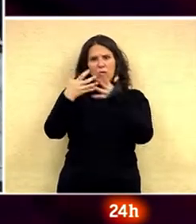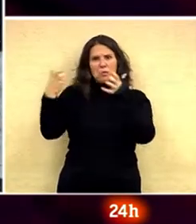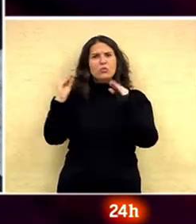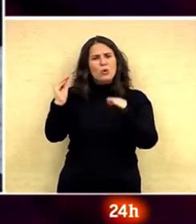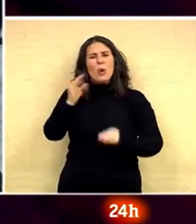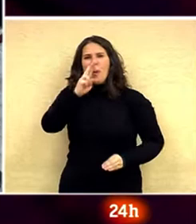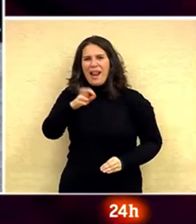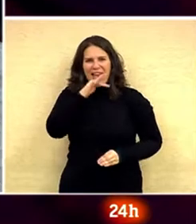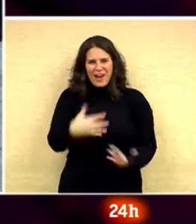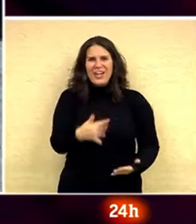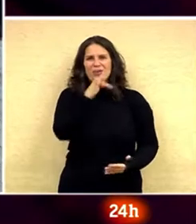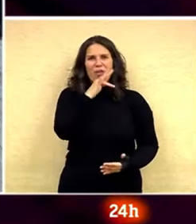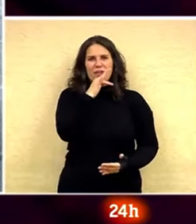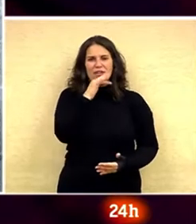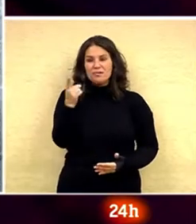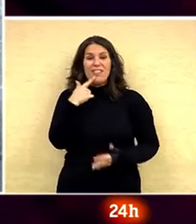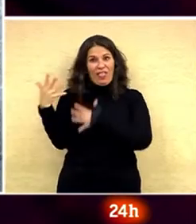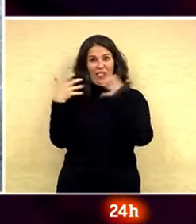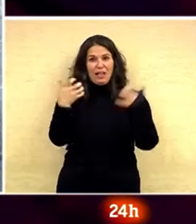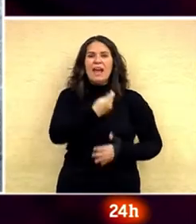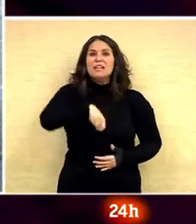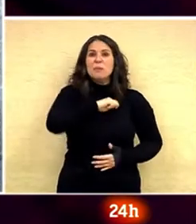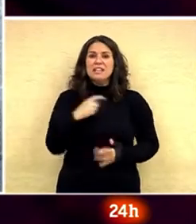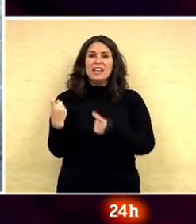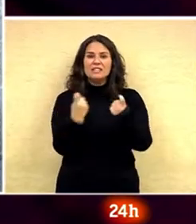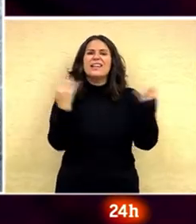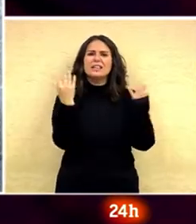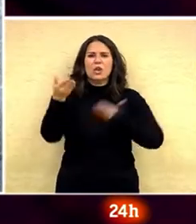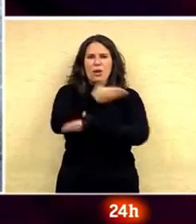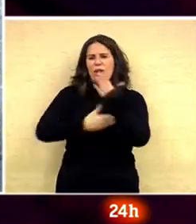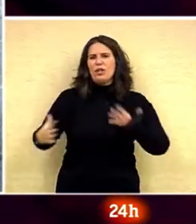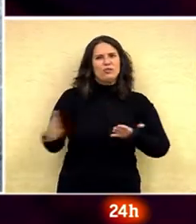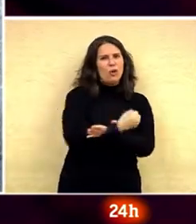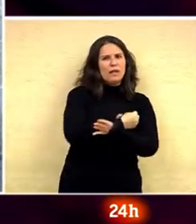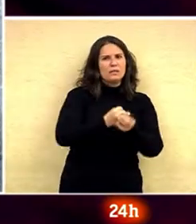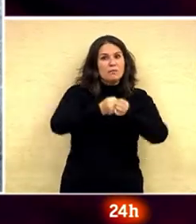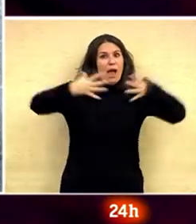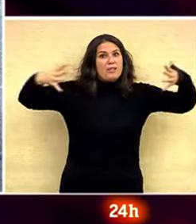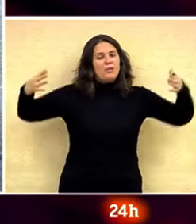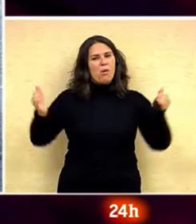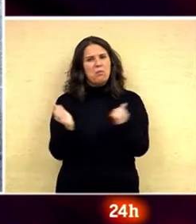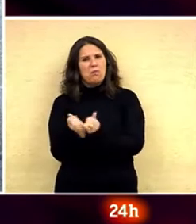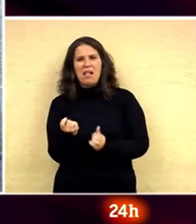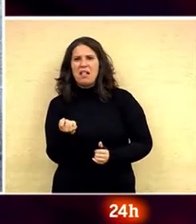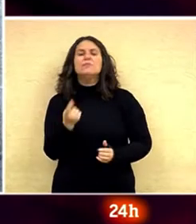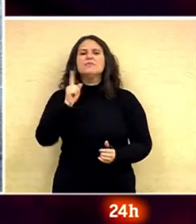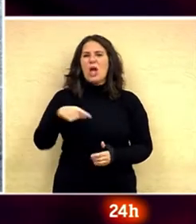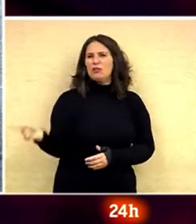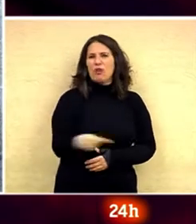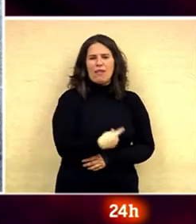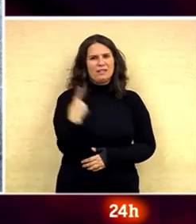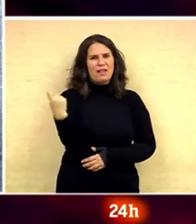válidas. España necesita de todas las colaboraciones, las mayores y las ínfimas,